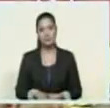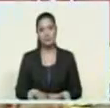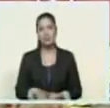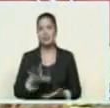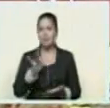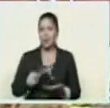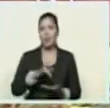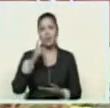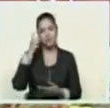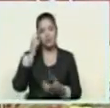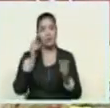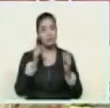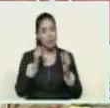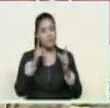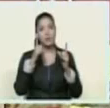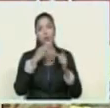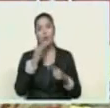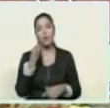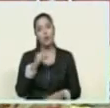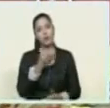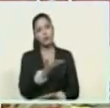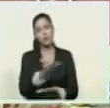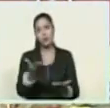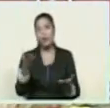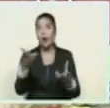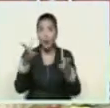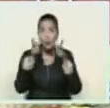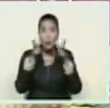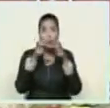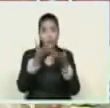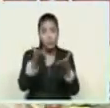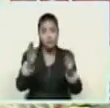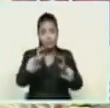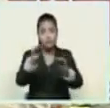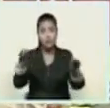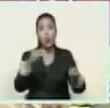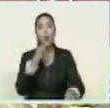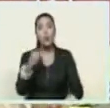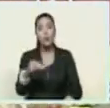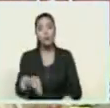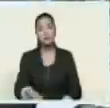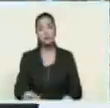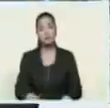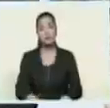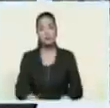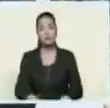llegó el día del despertar juventud óigame es con ustedes